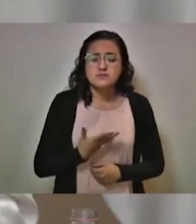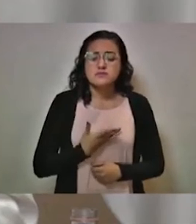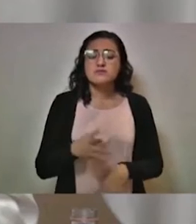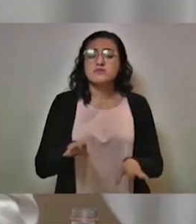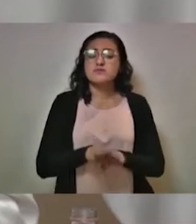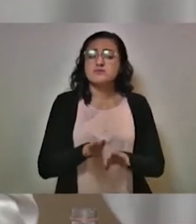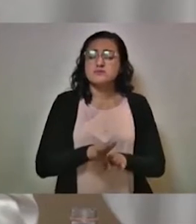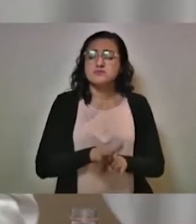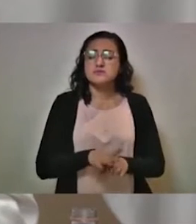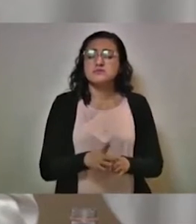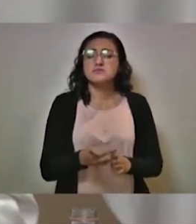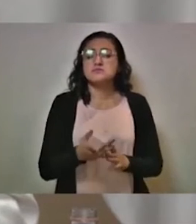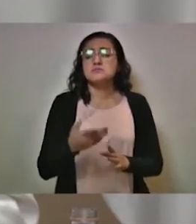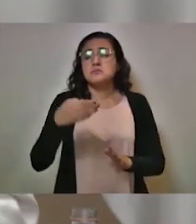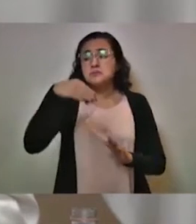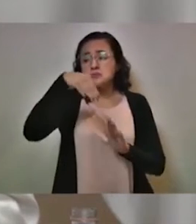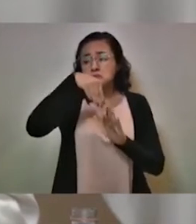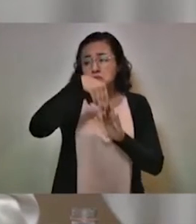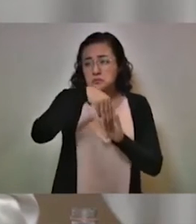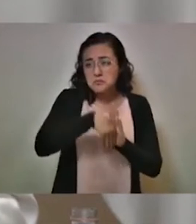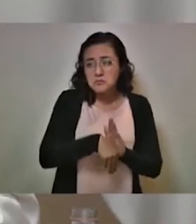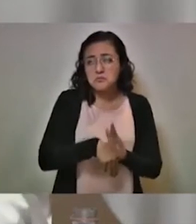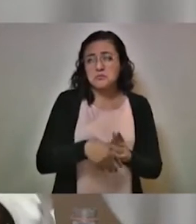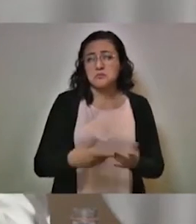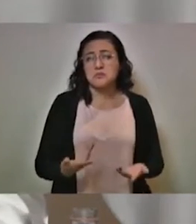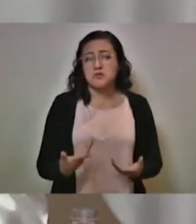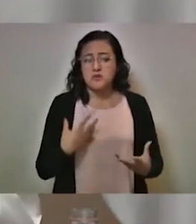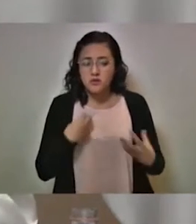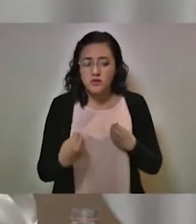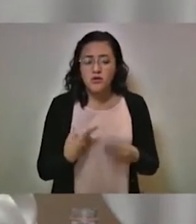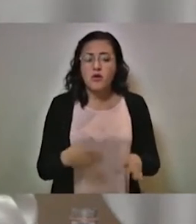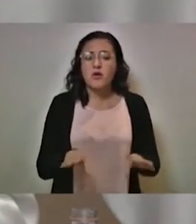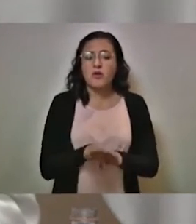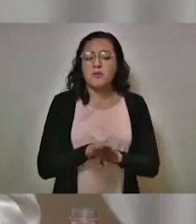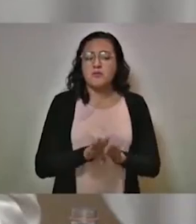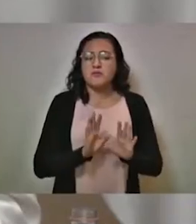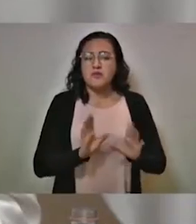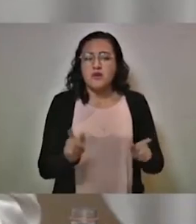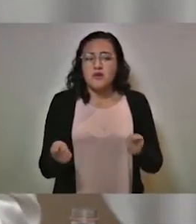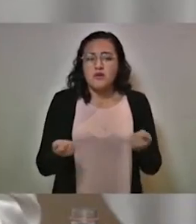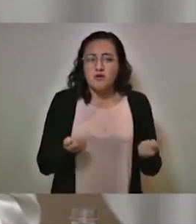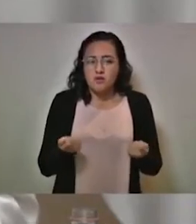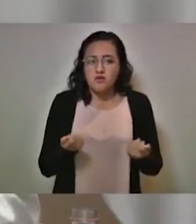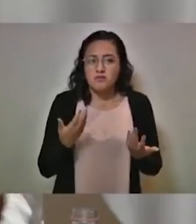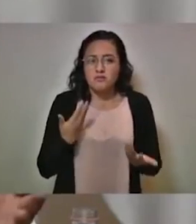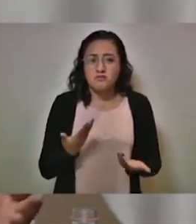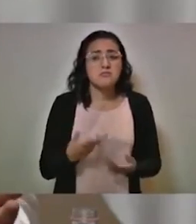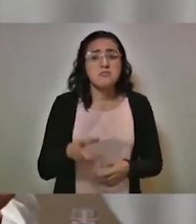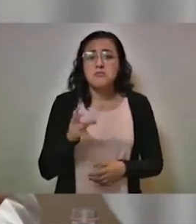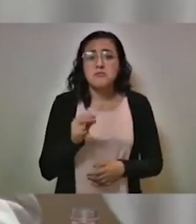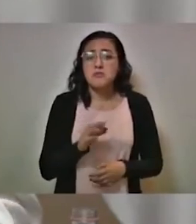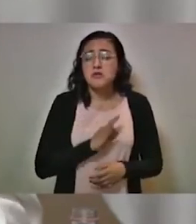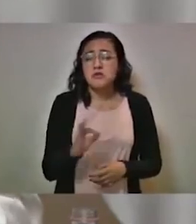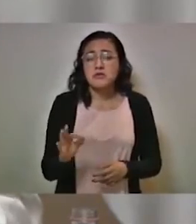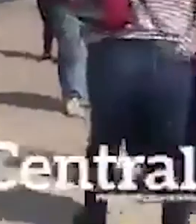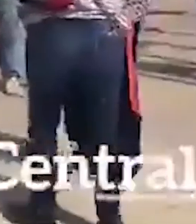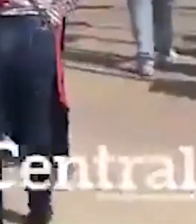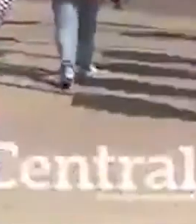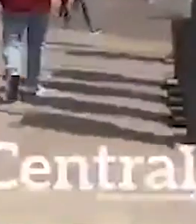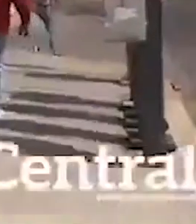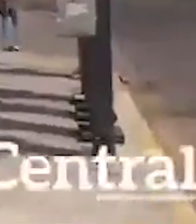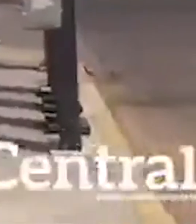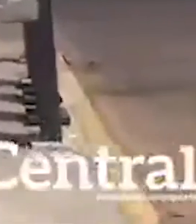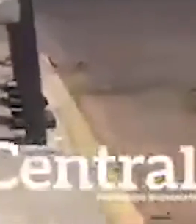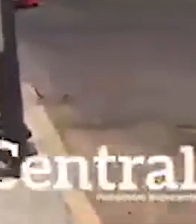El gobernador del estado de Puebla, Miguel Barbosa Huerta, informó que para tener un regreso gradual y adecuado a la nueva normalidad,